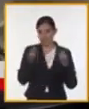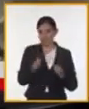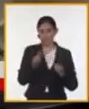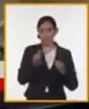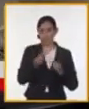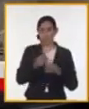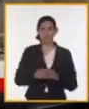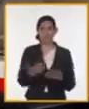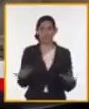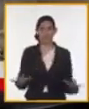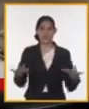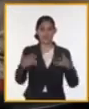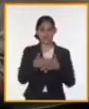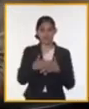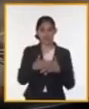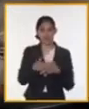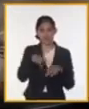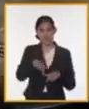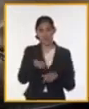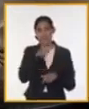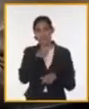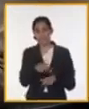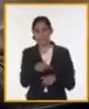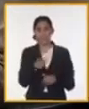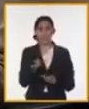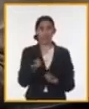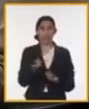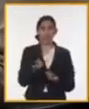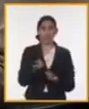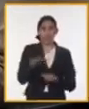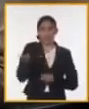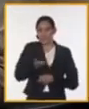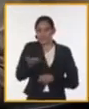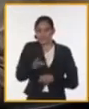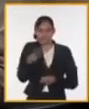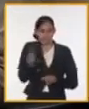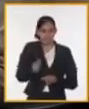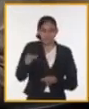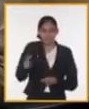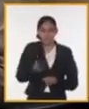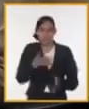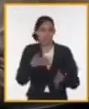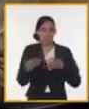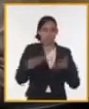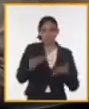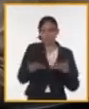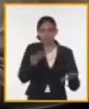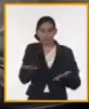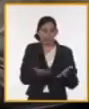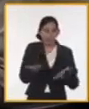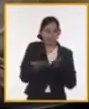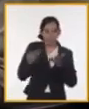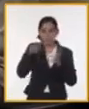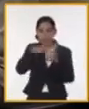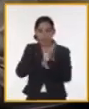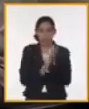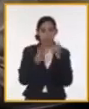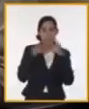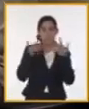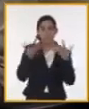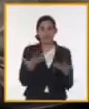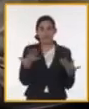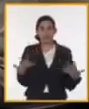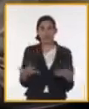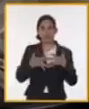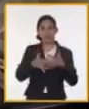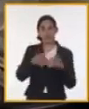la relación de rapidez, agilidad y efectividad, profundidad y transformación de todo aquello